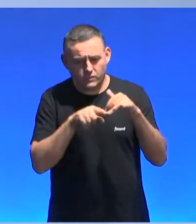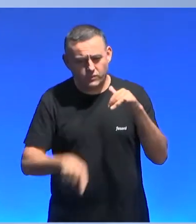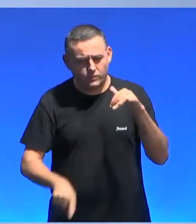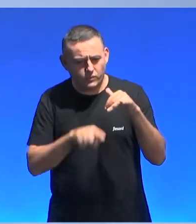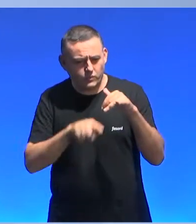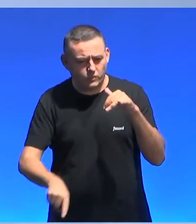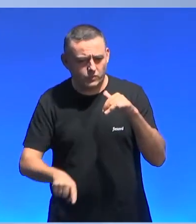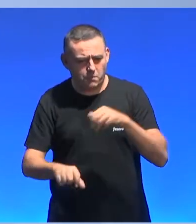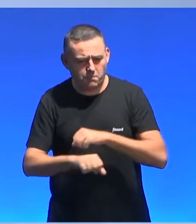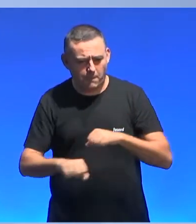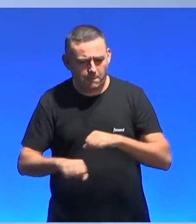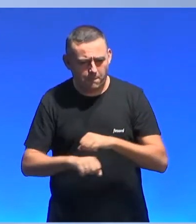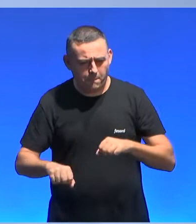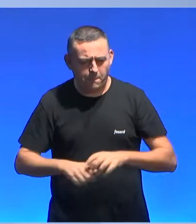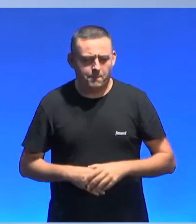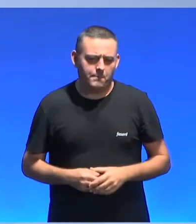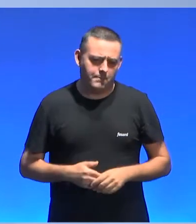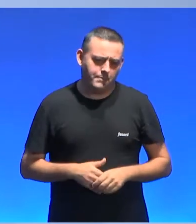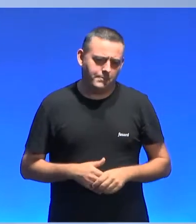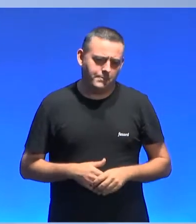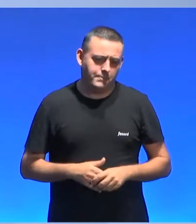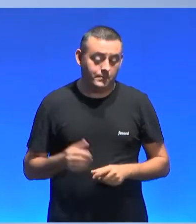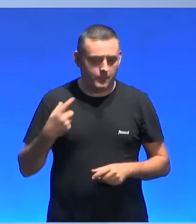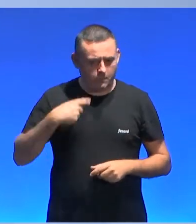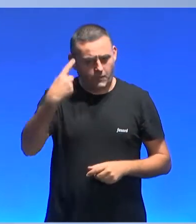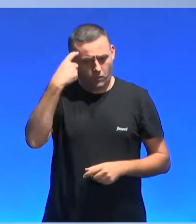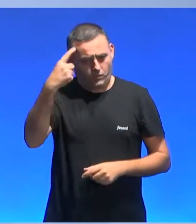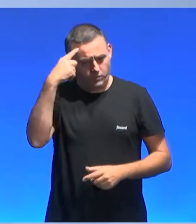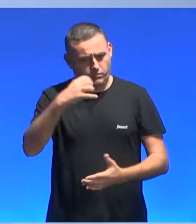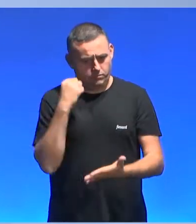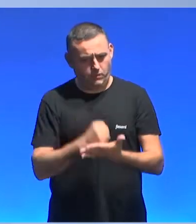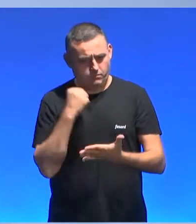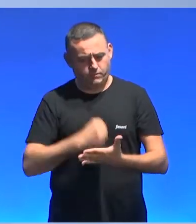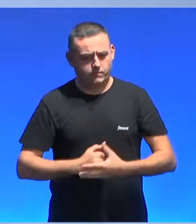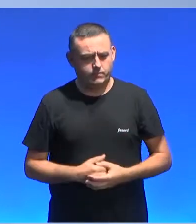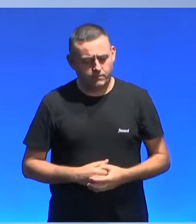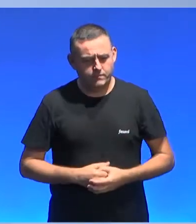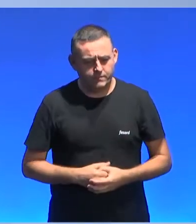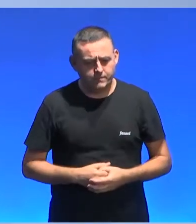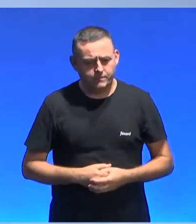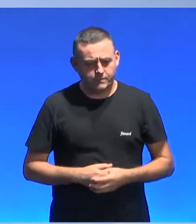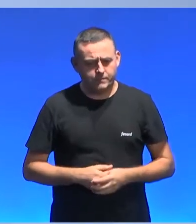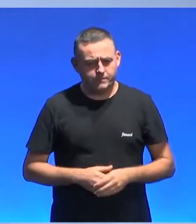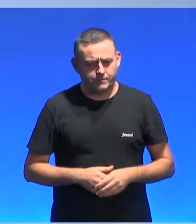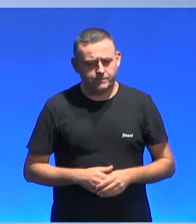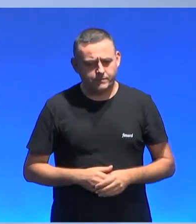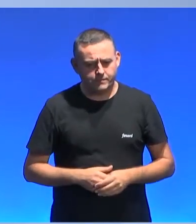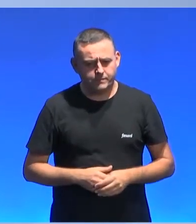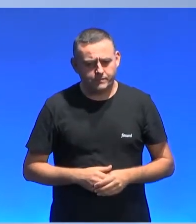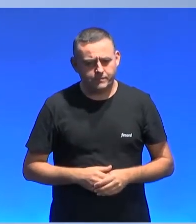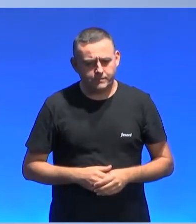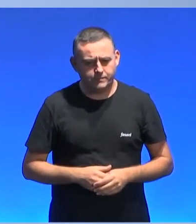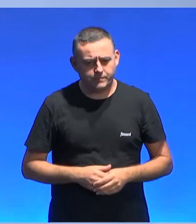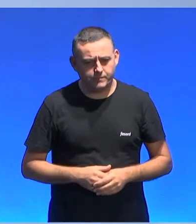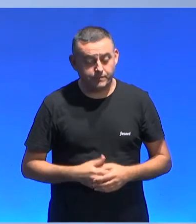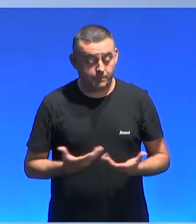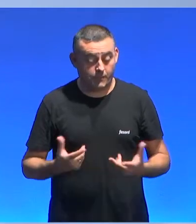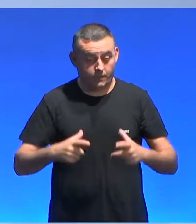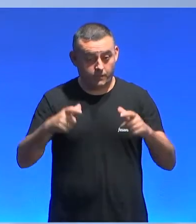Y claro que esta situación dramática de salir